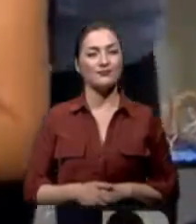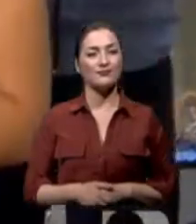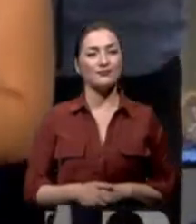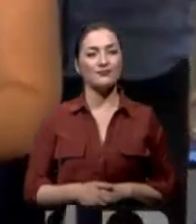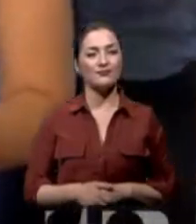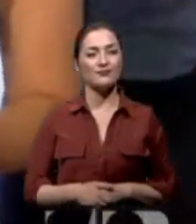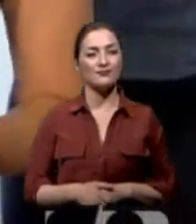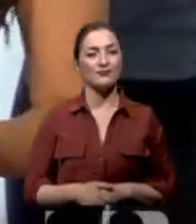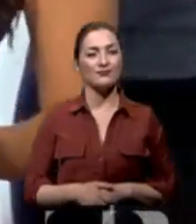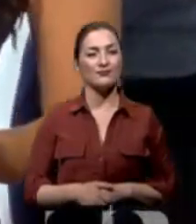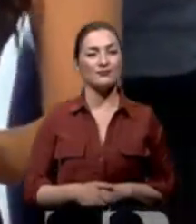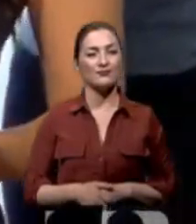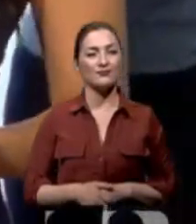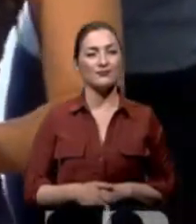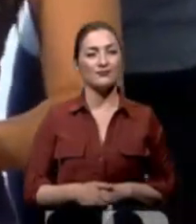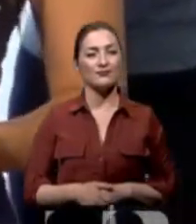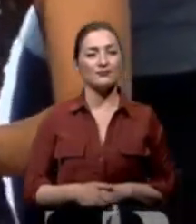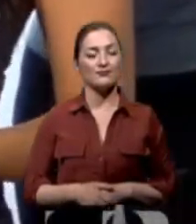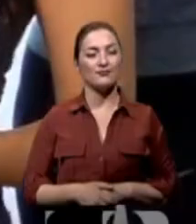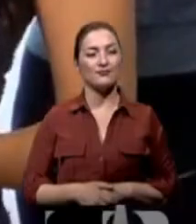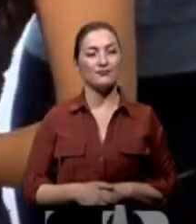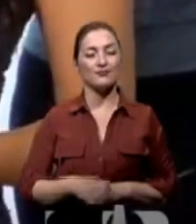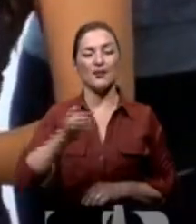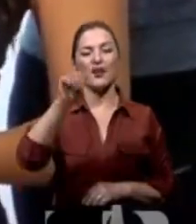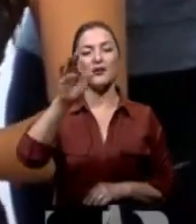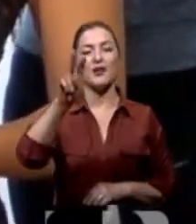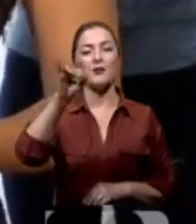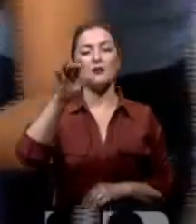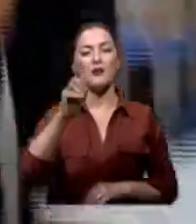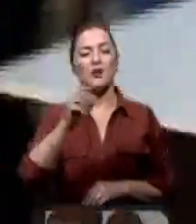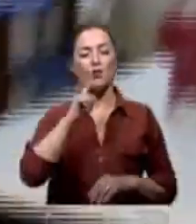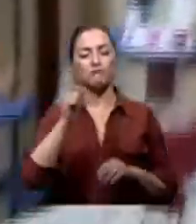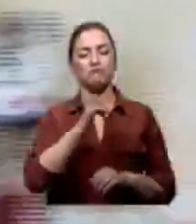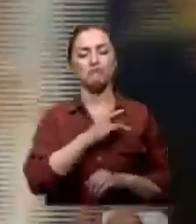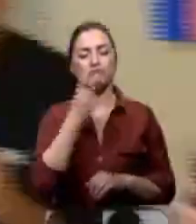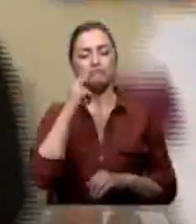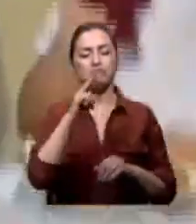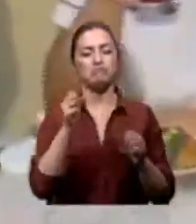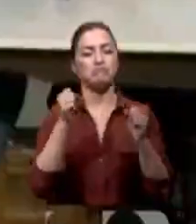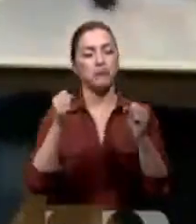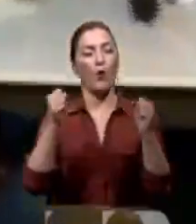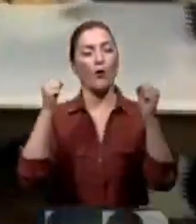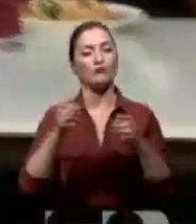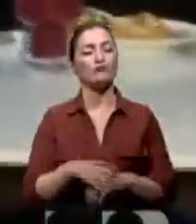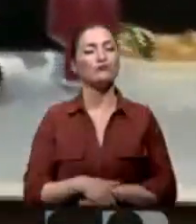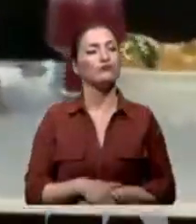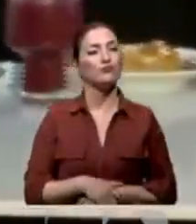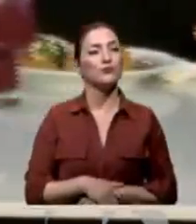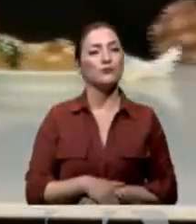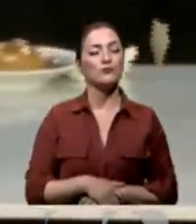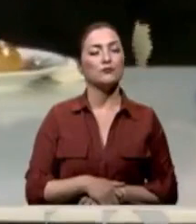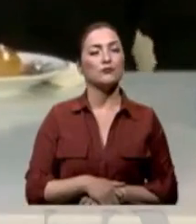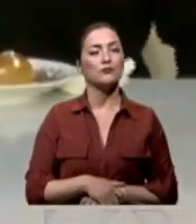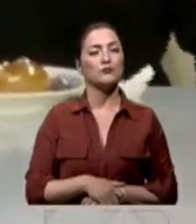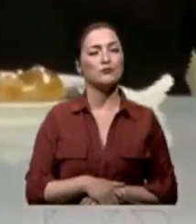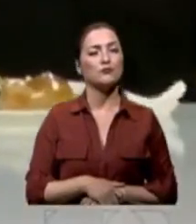se siente, Atavío está presente, se ve, se siente, Atavío está presente. Me encanta, me encanta. Terminamos ahora